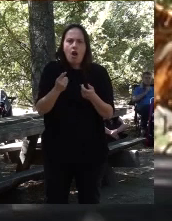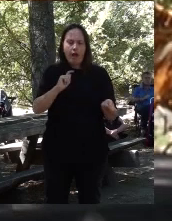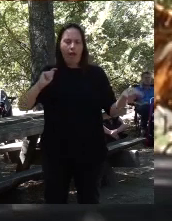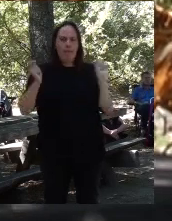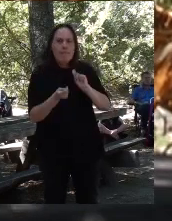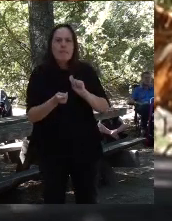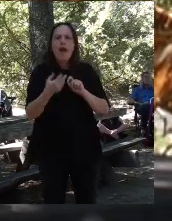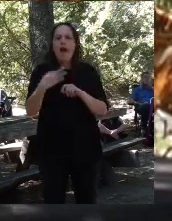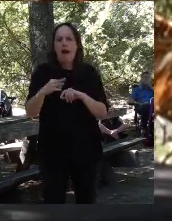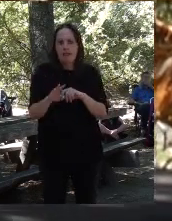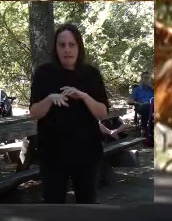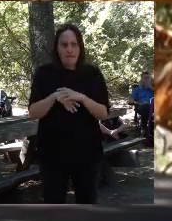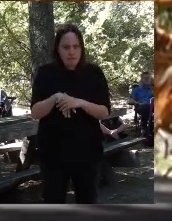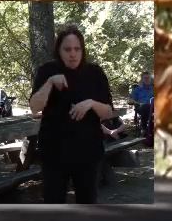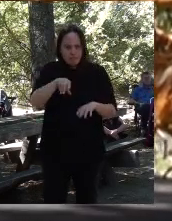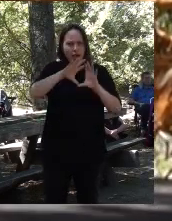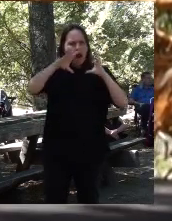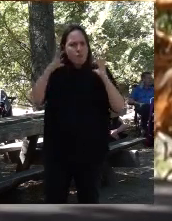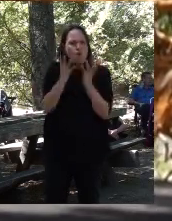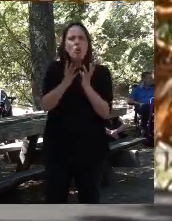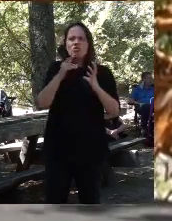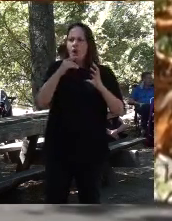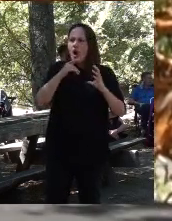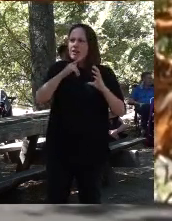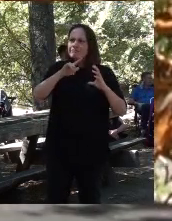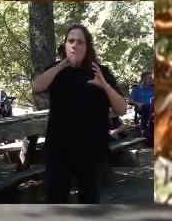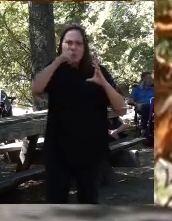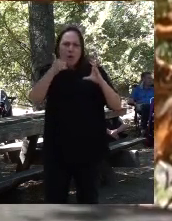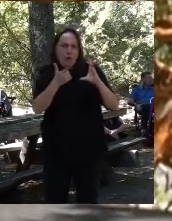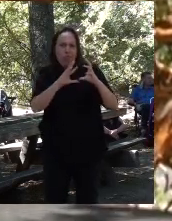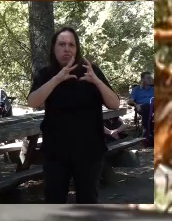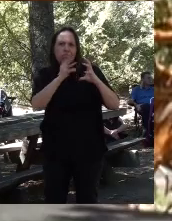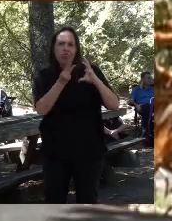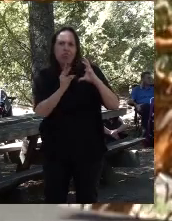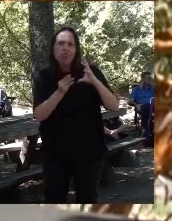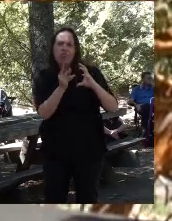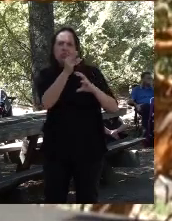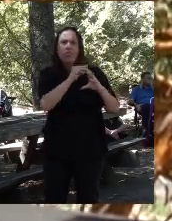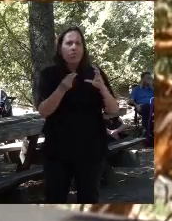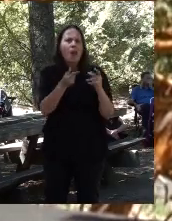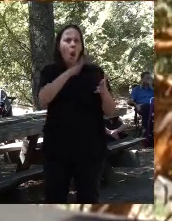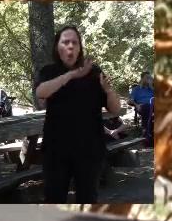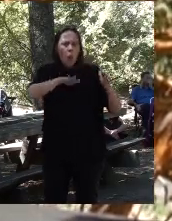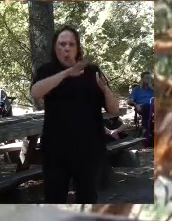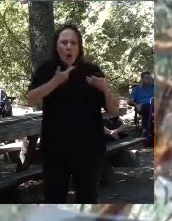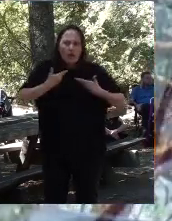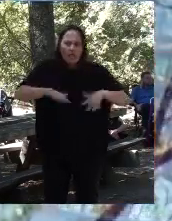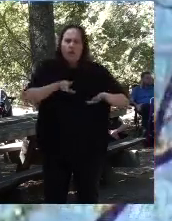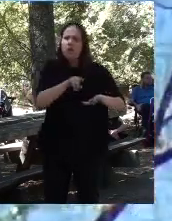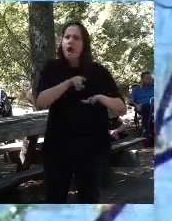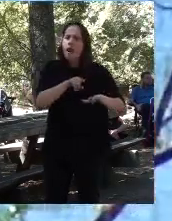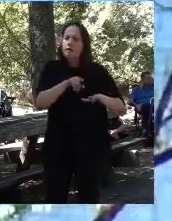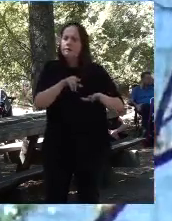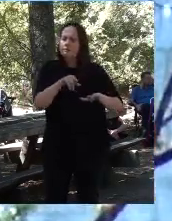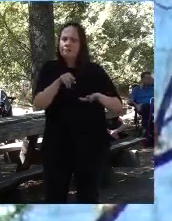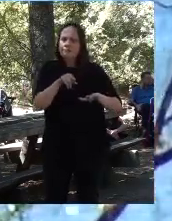Porque en un mundo donde se han perdido muchos de los grandes espectáculos naturales, la conservación de la Antártida no es